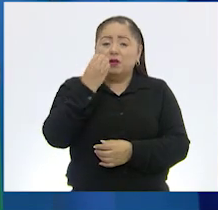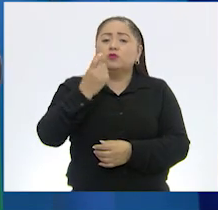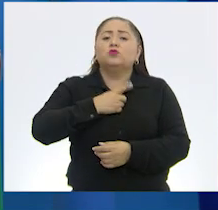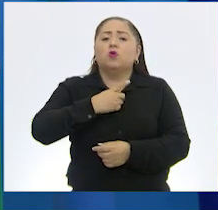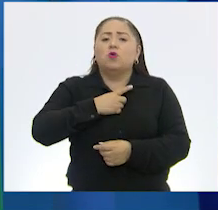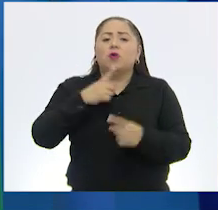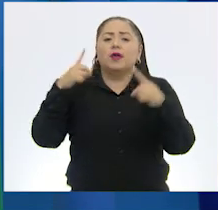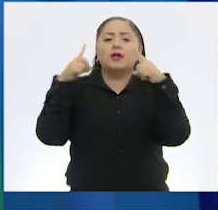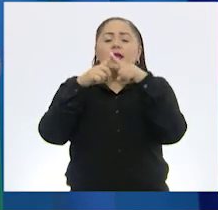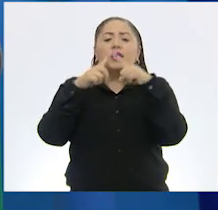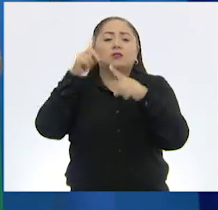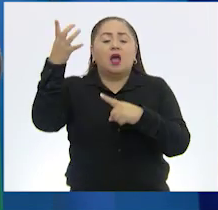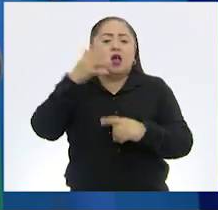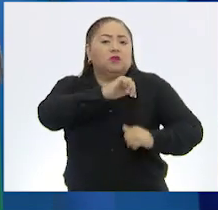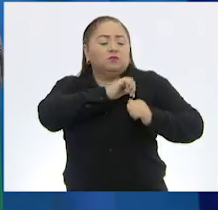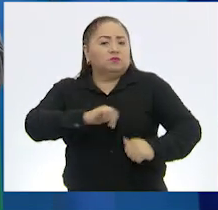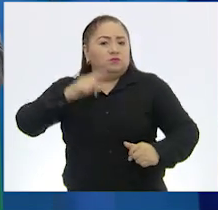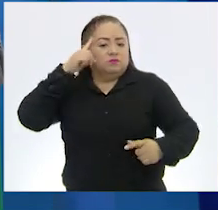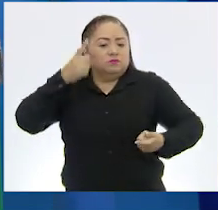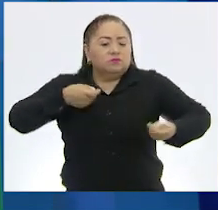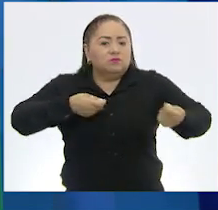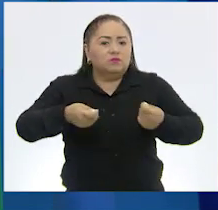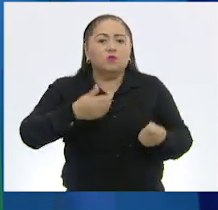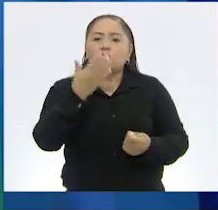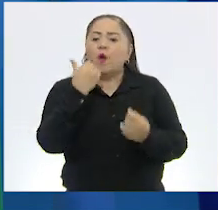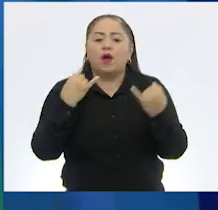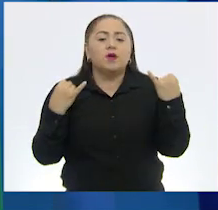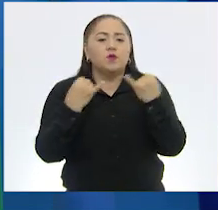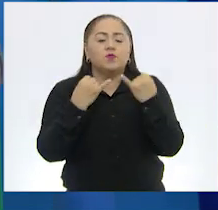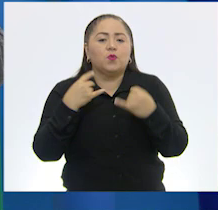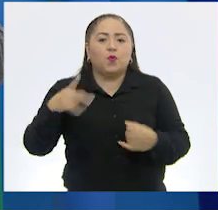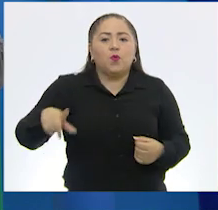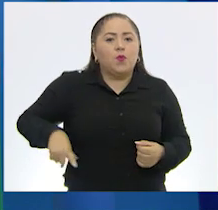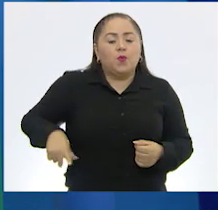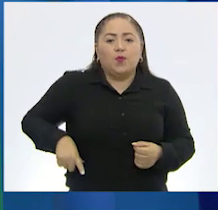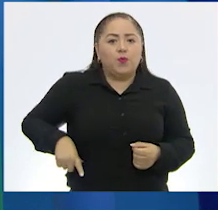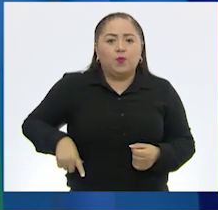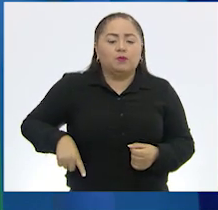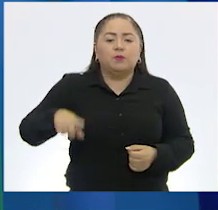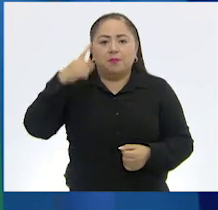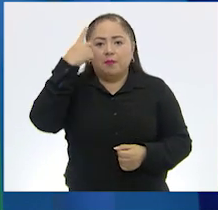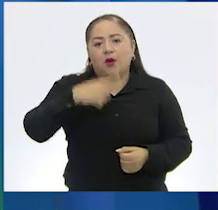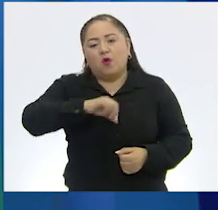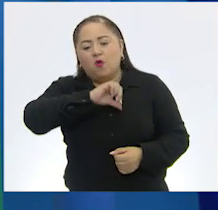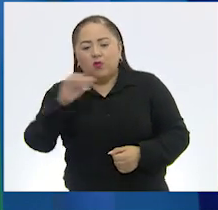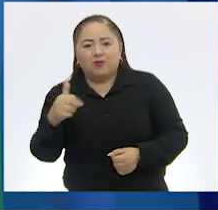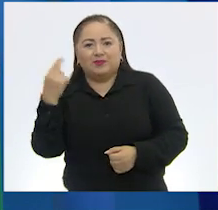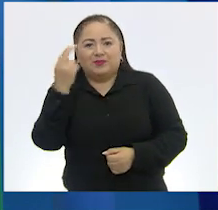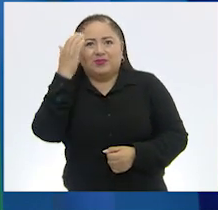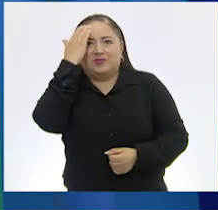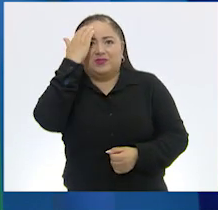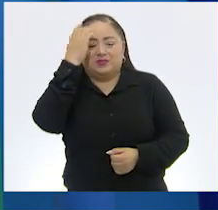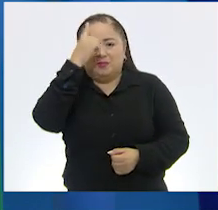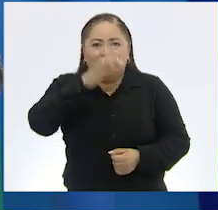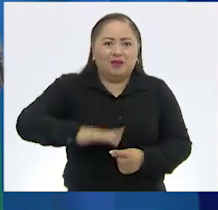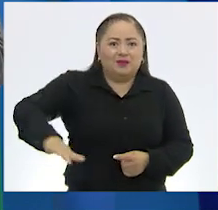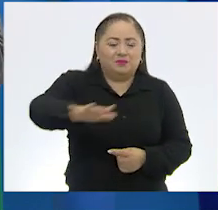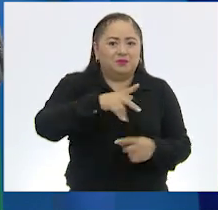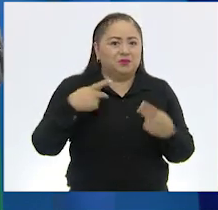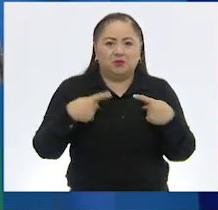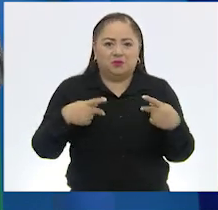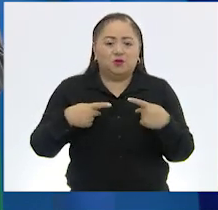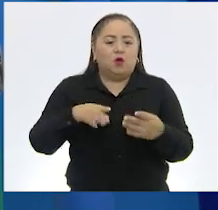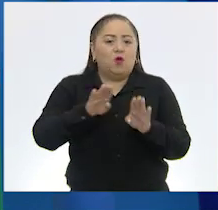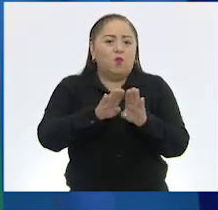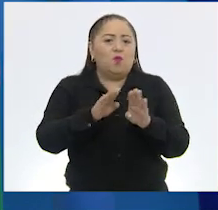controlada por la Iglesia Católica y no existía ninguna institución del gobierno que pudiera hacer llegar otros conocimientos a la población.